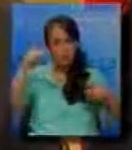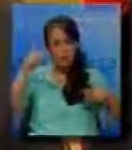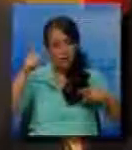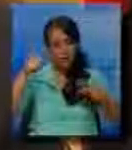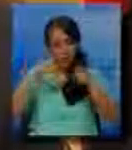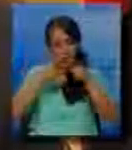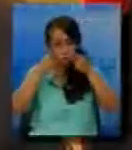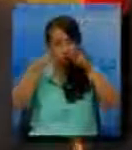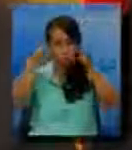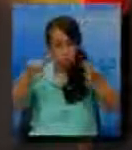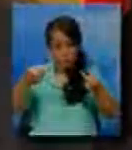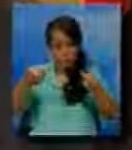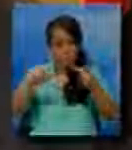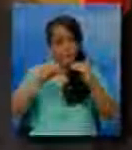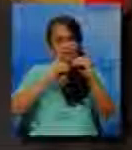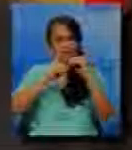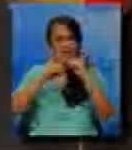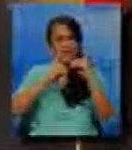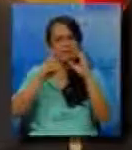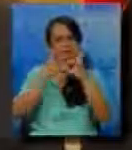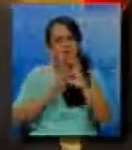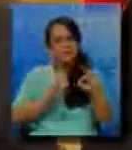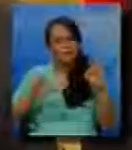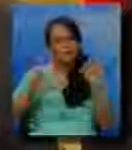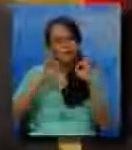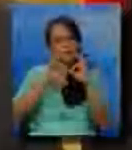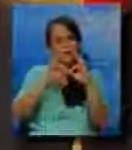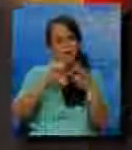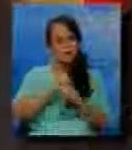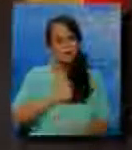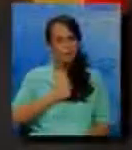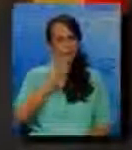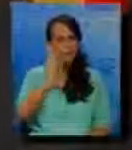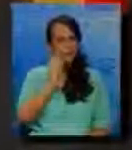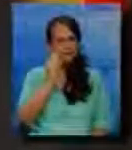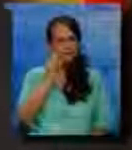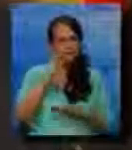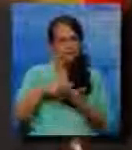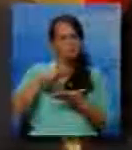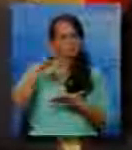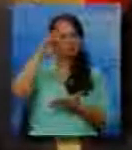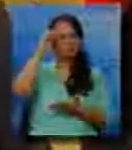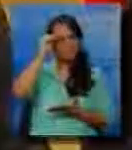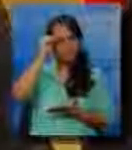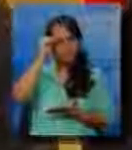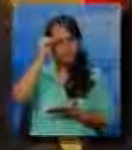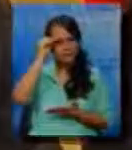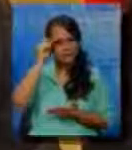en el marco de estos diálogos, aprender de las experiencias exitosas que nos han mostrado los actores.